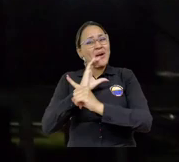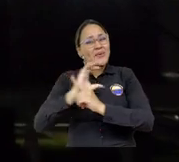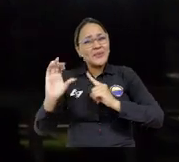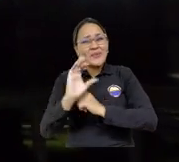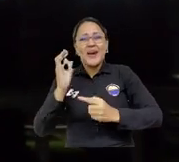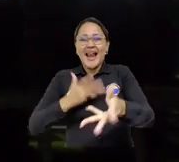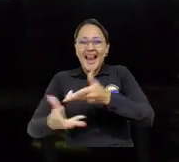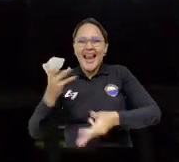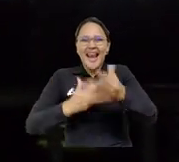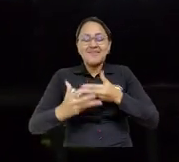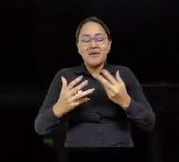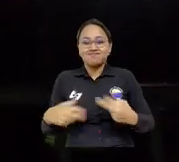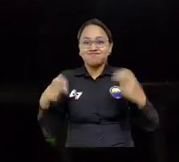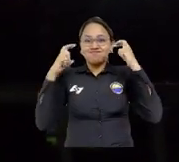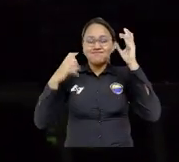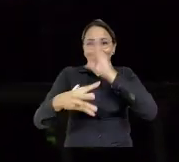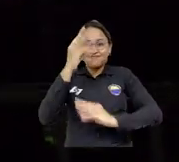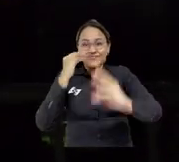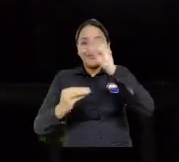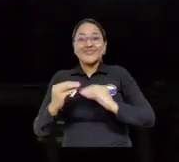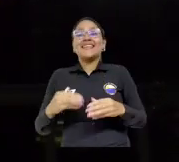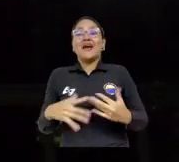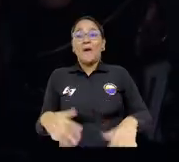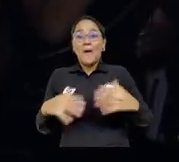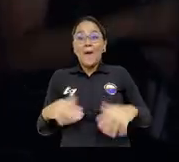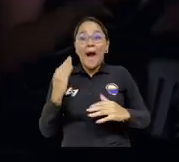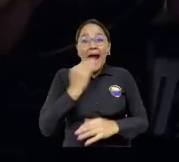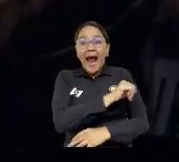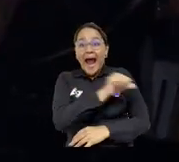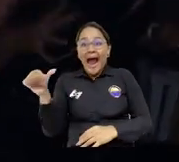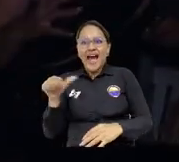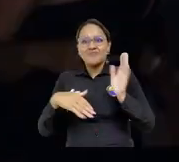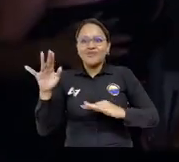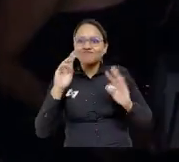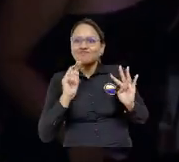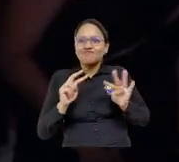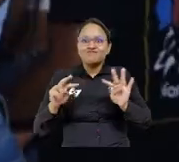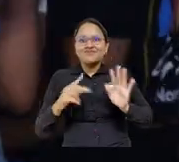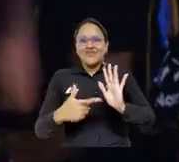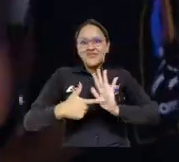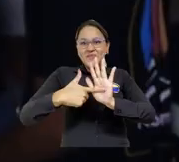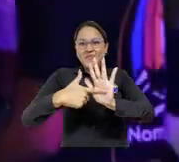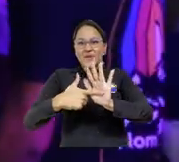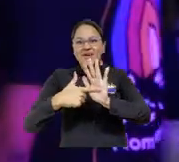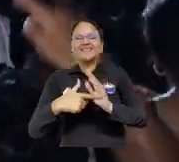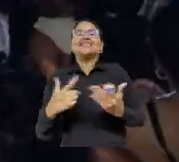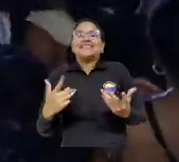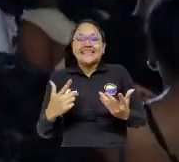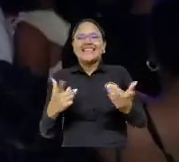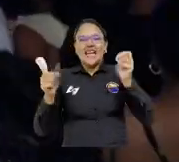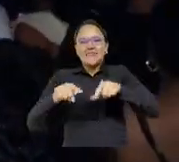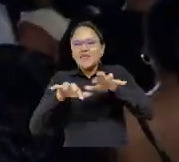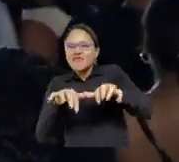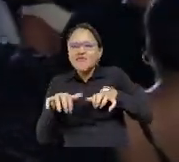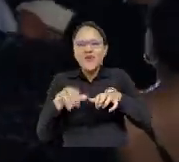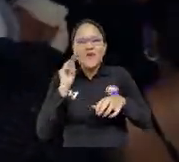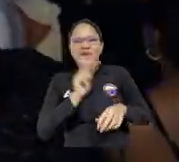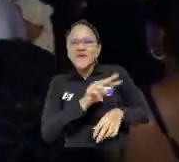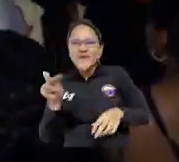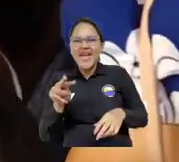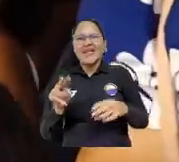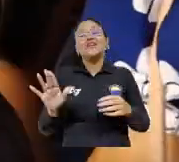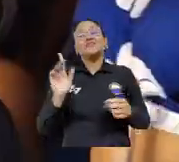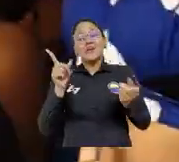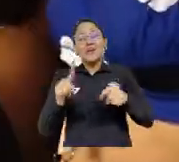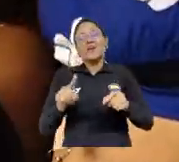espacio tan provechoso como este para traer estos saberes. Las damas dejaron todo servido para que el público disfrutara de la presentación de los